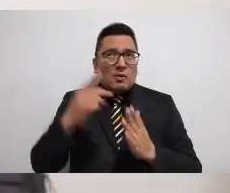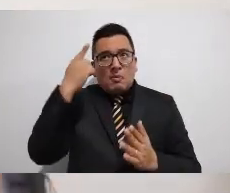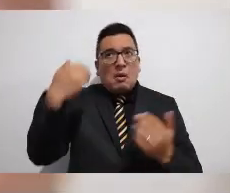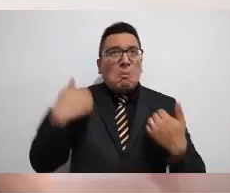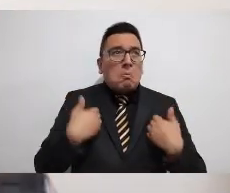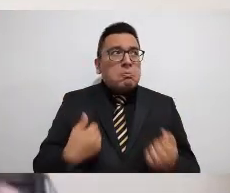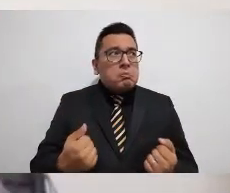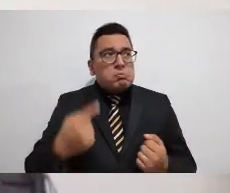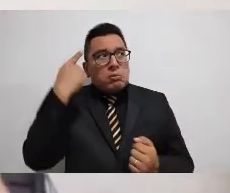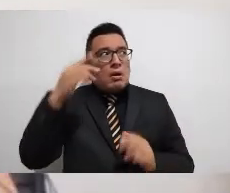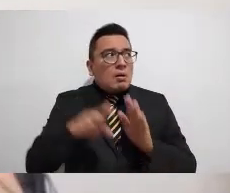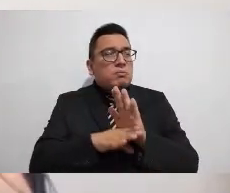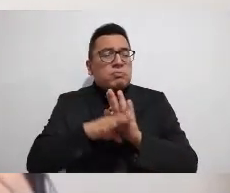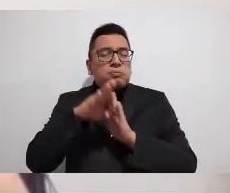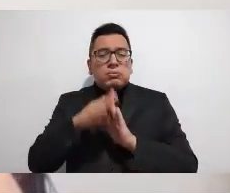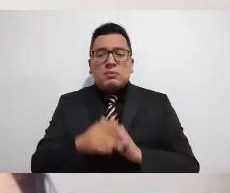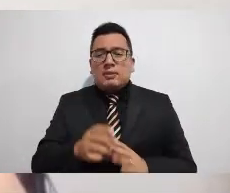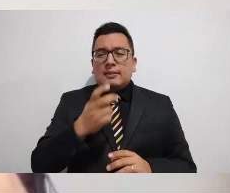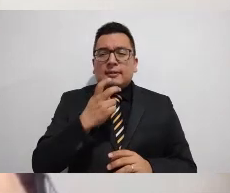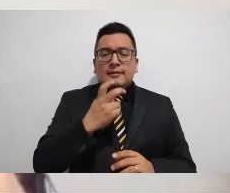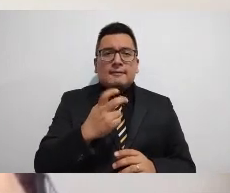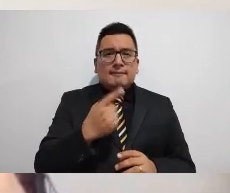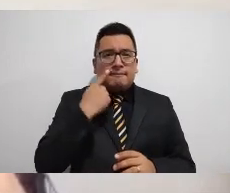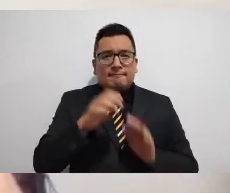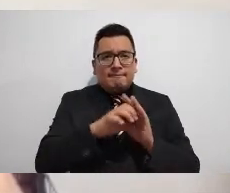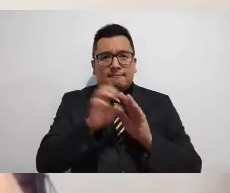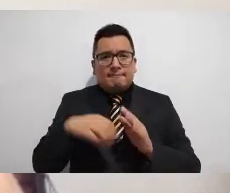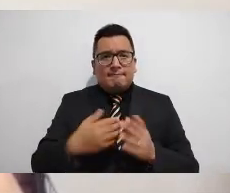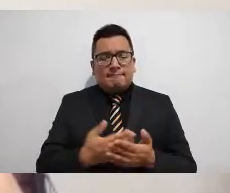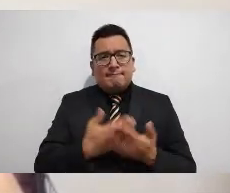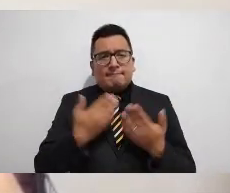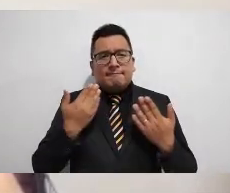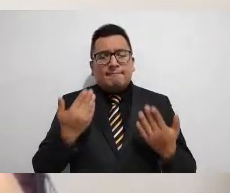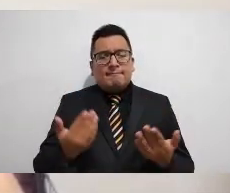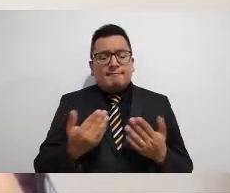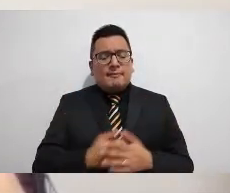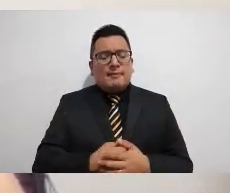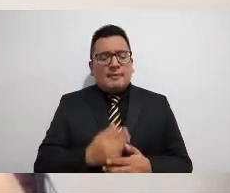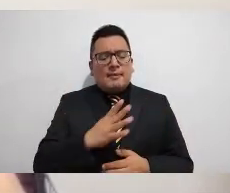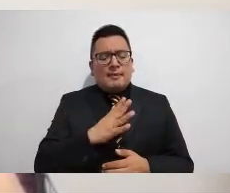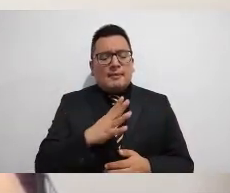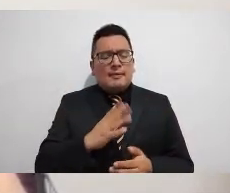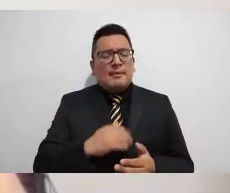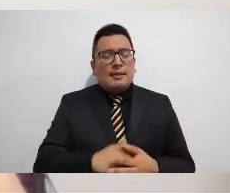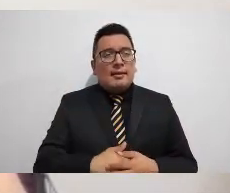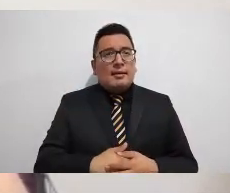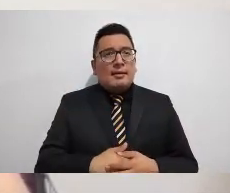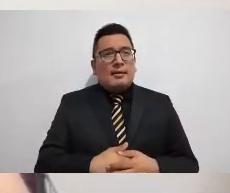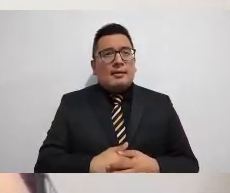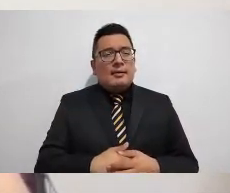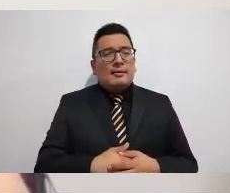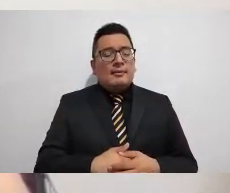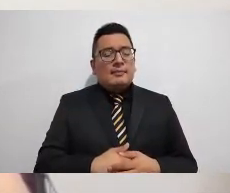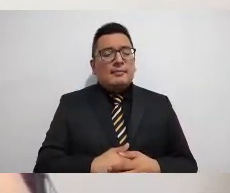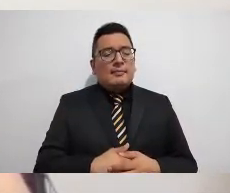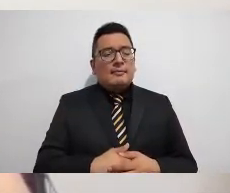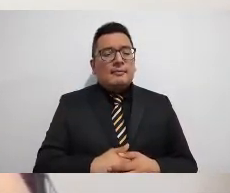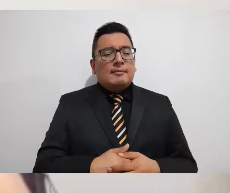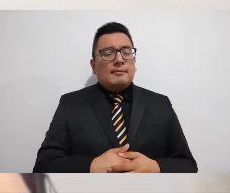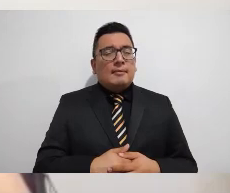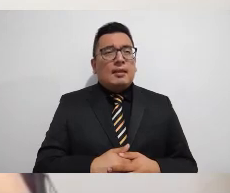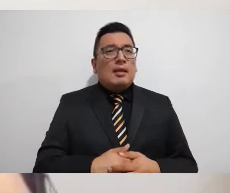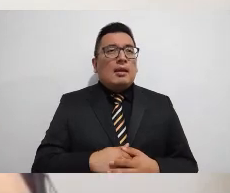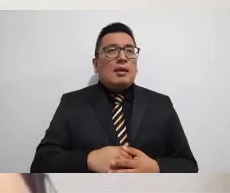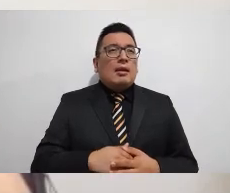defiendan, que construyan, ¿no? Justo ahora tuvimos ya con